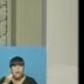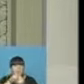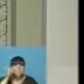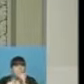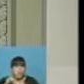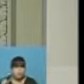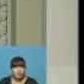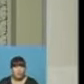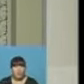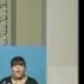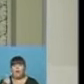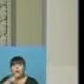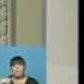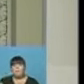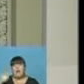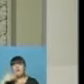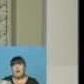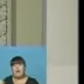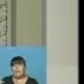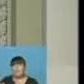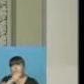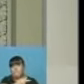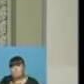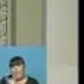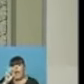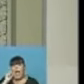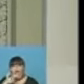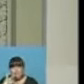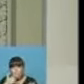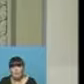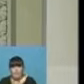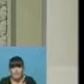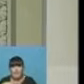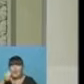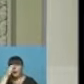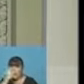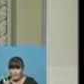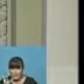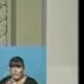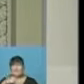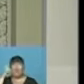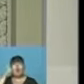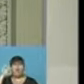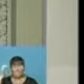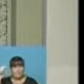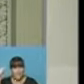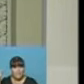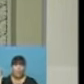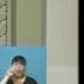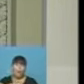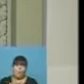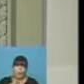gente gira plata a través de él. Y arriba vas a traer los papeles, el día 23, cuando el brasilero vuelva